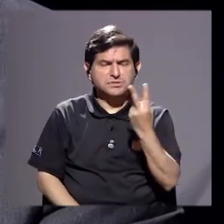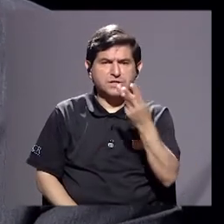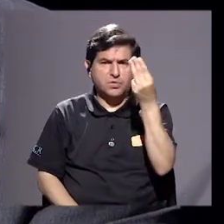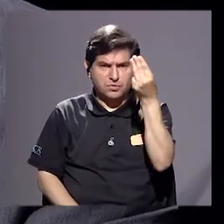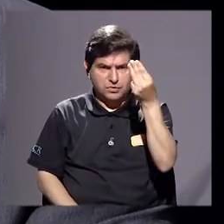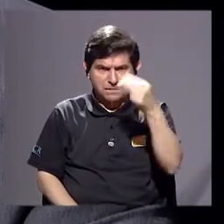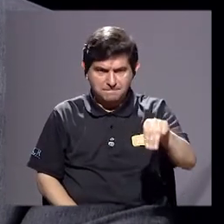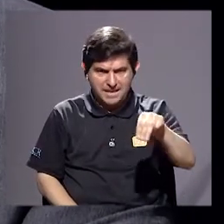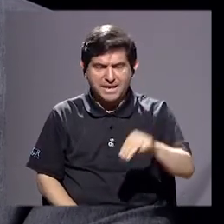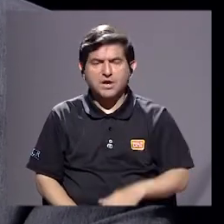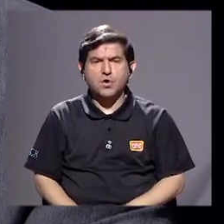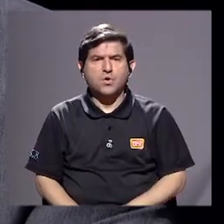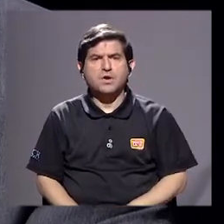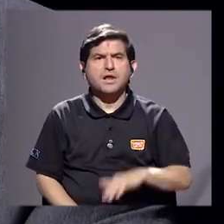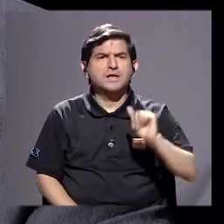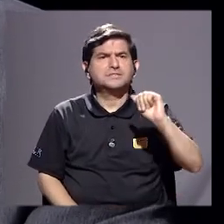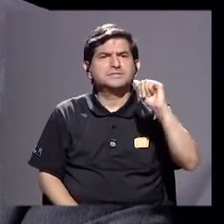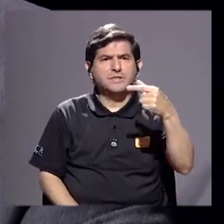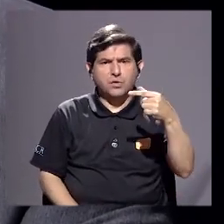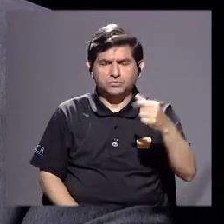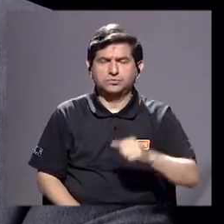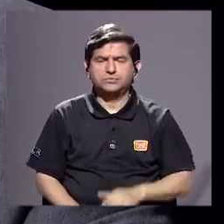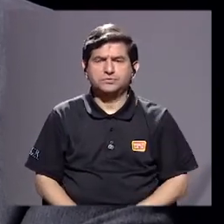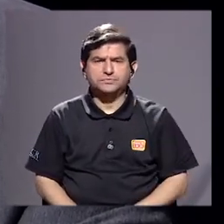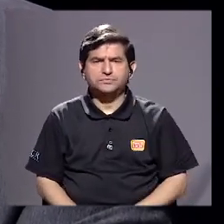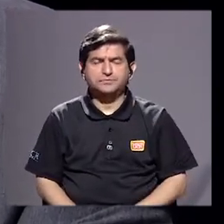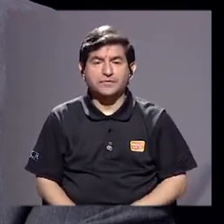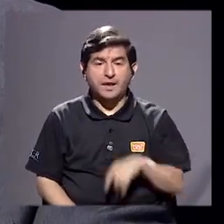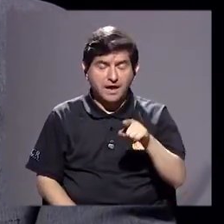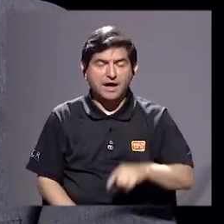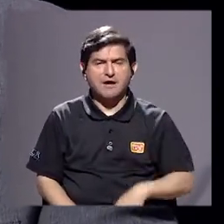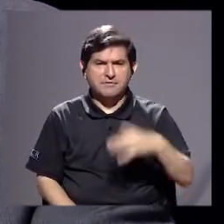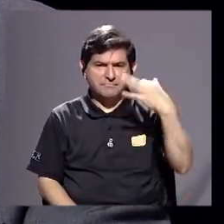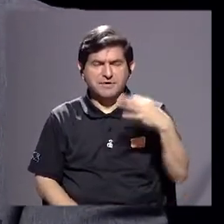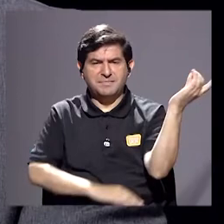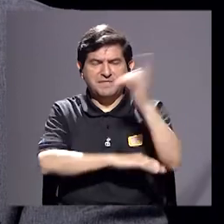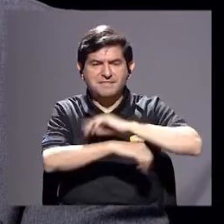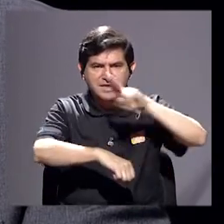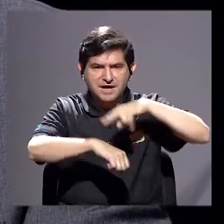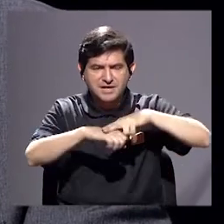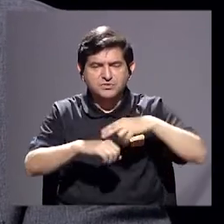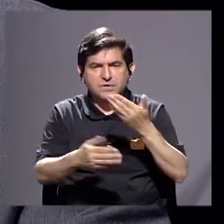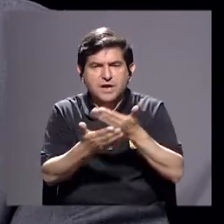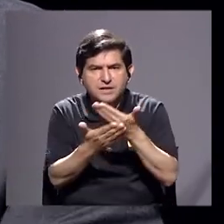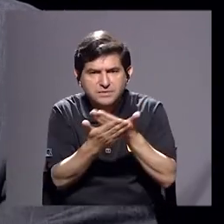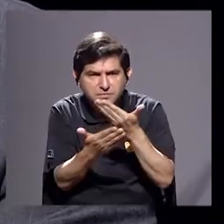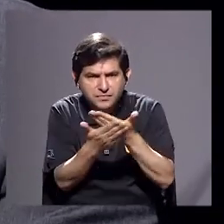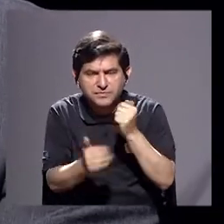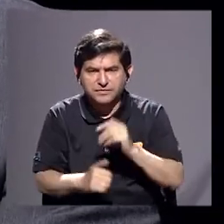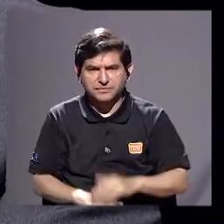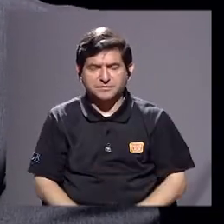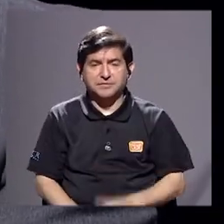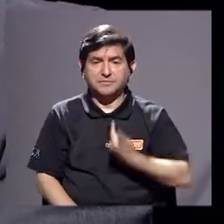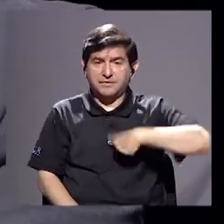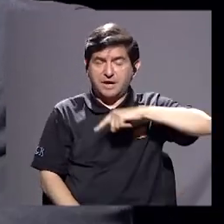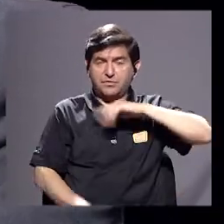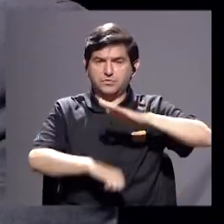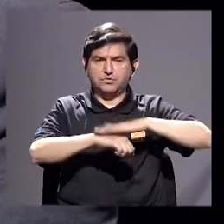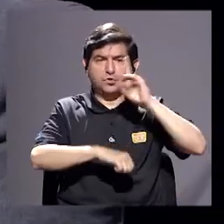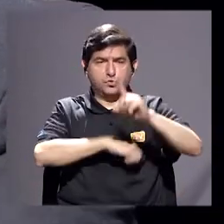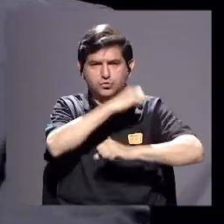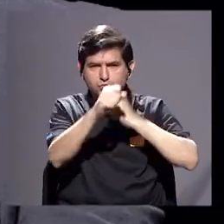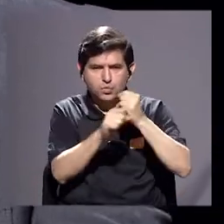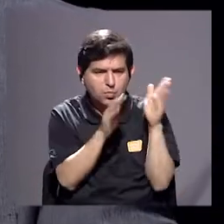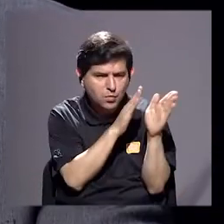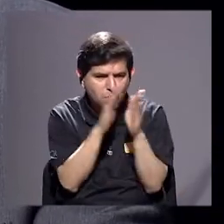miércoles de de agosto para que se consolide como el día nacional del simulacro eso nos va a permitir tener un